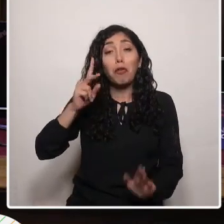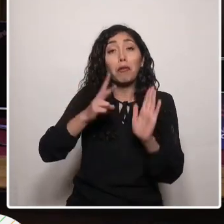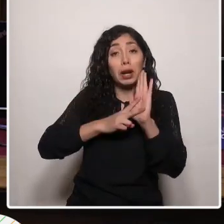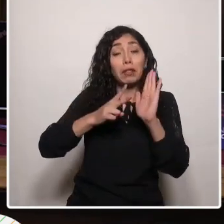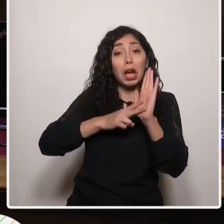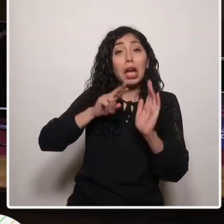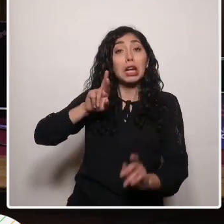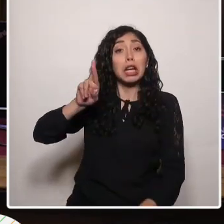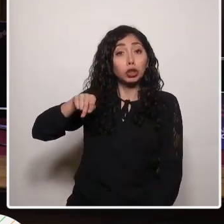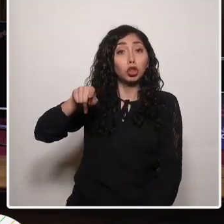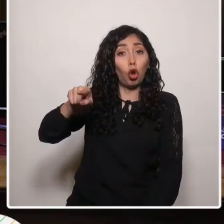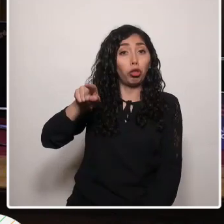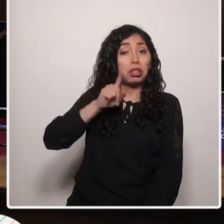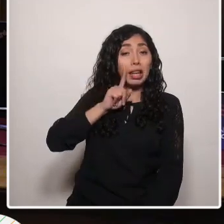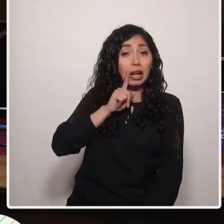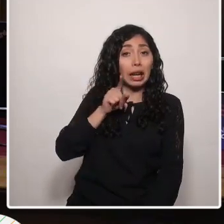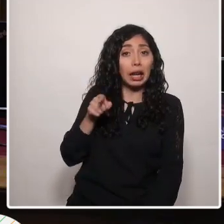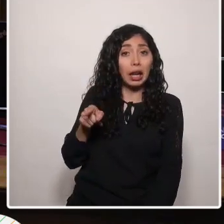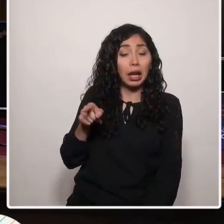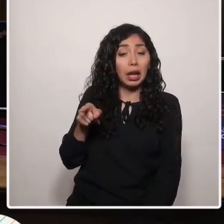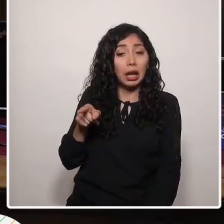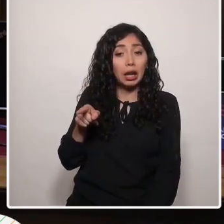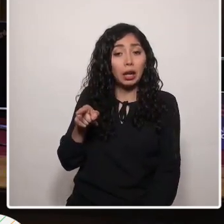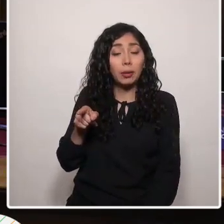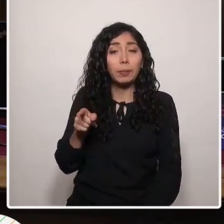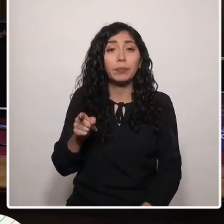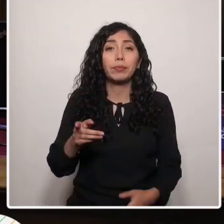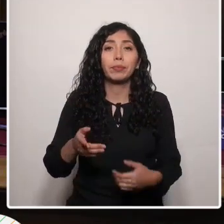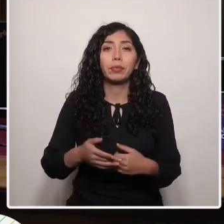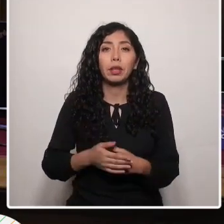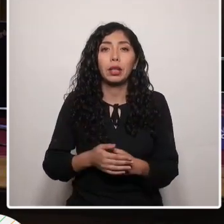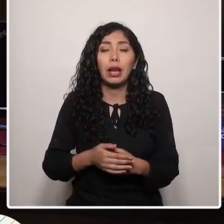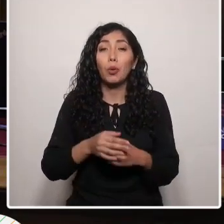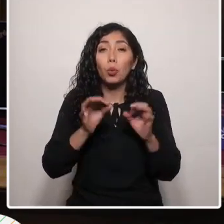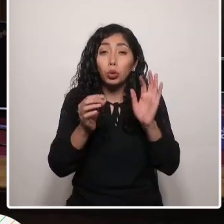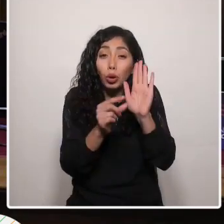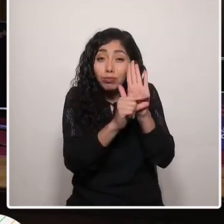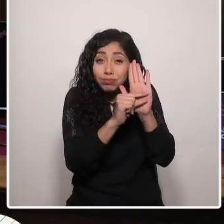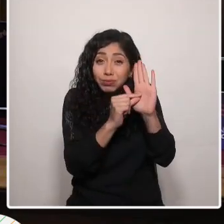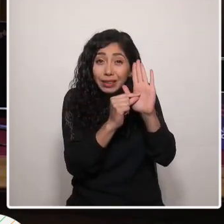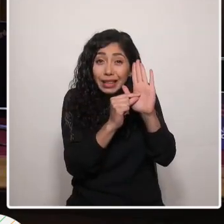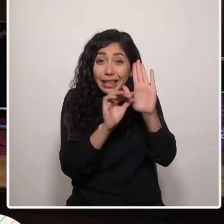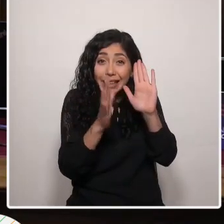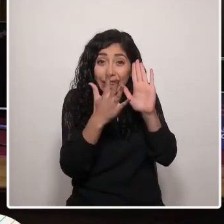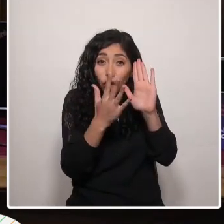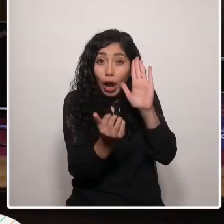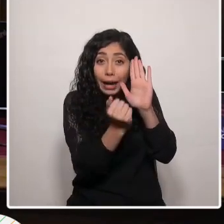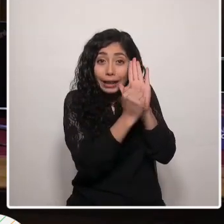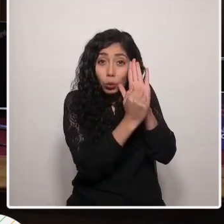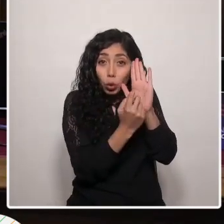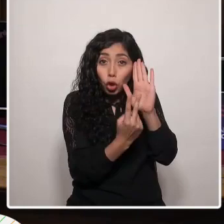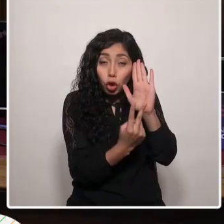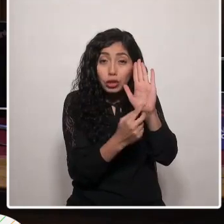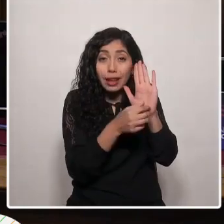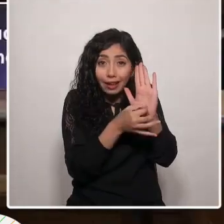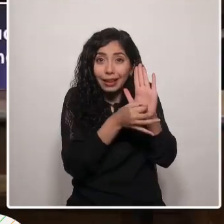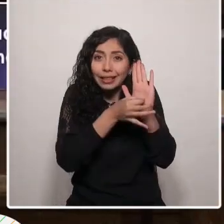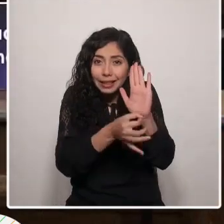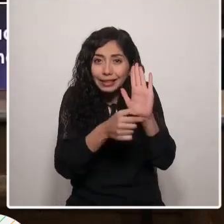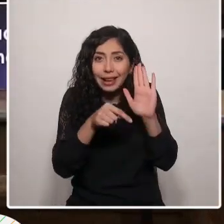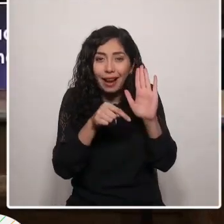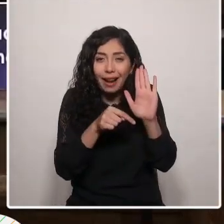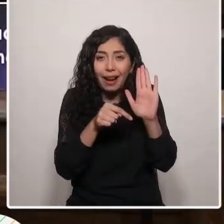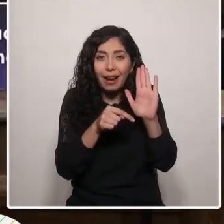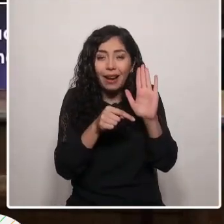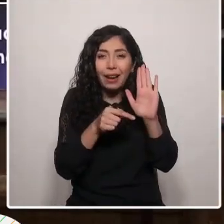el convencional que repara en el inciso 5 del artículo 2, donde se señala que en el caso